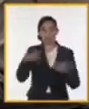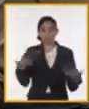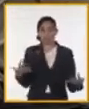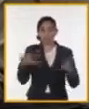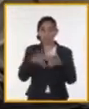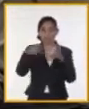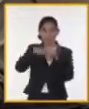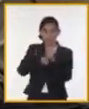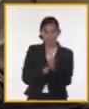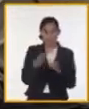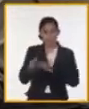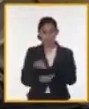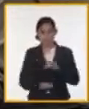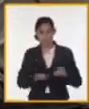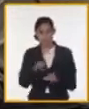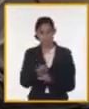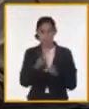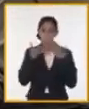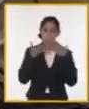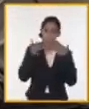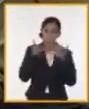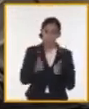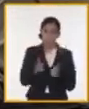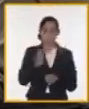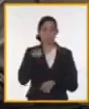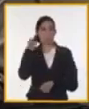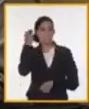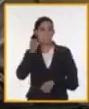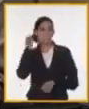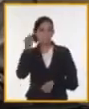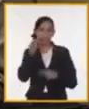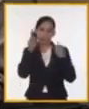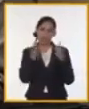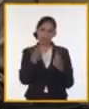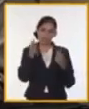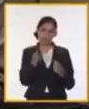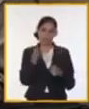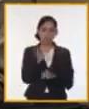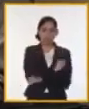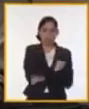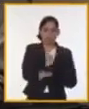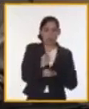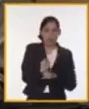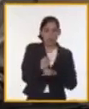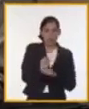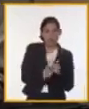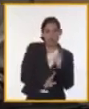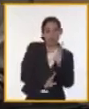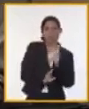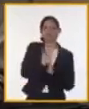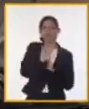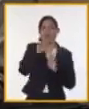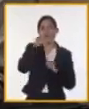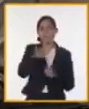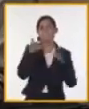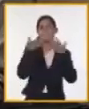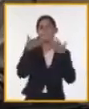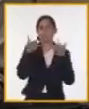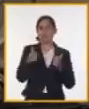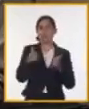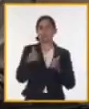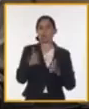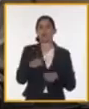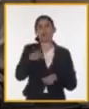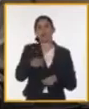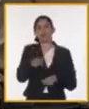profundidad, transformación, yo creo que se hace necesario lograr precisamente una mayor articulación, esa efectividad y esa agilidad entre